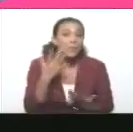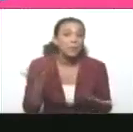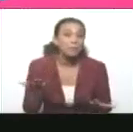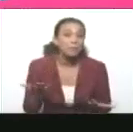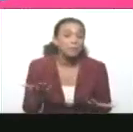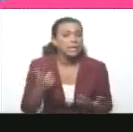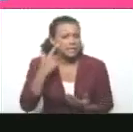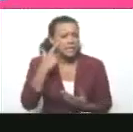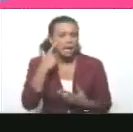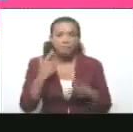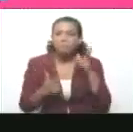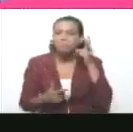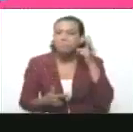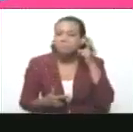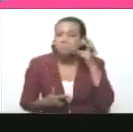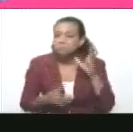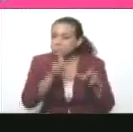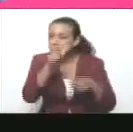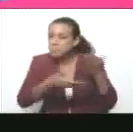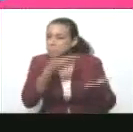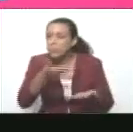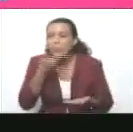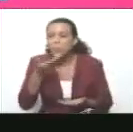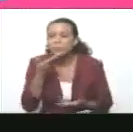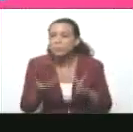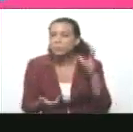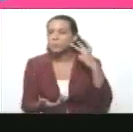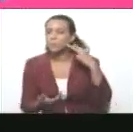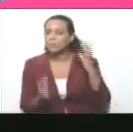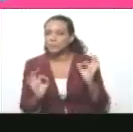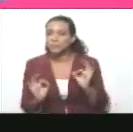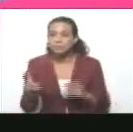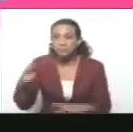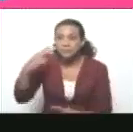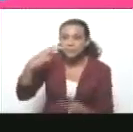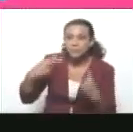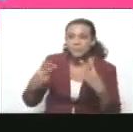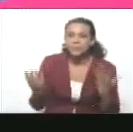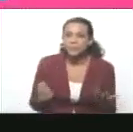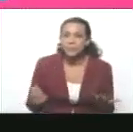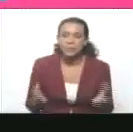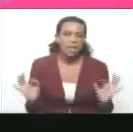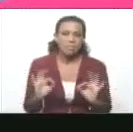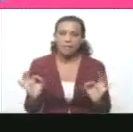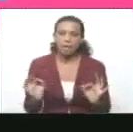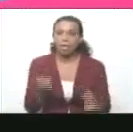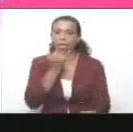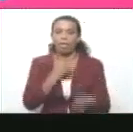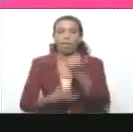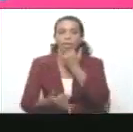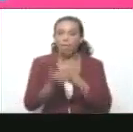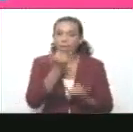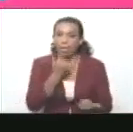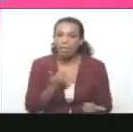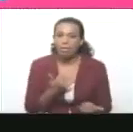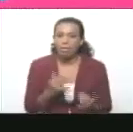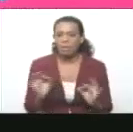Quien tenga oídos, que escuche bien. Que nadie se deje engañar en el